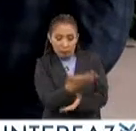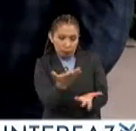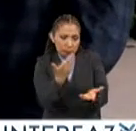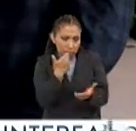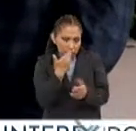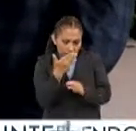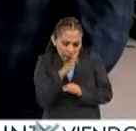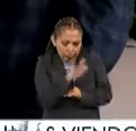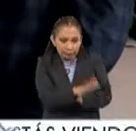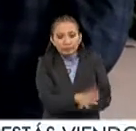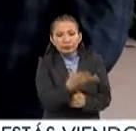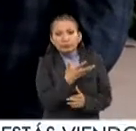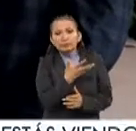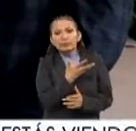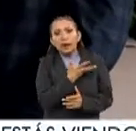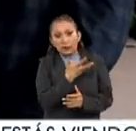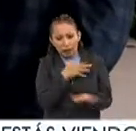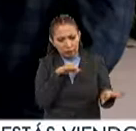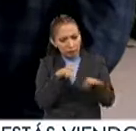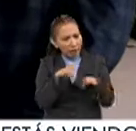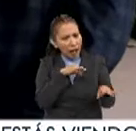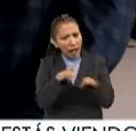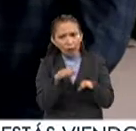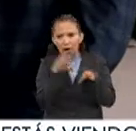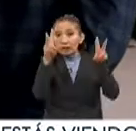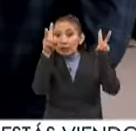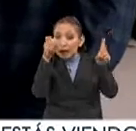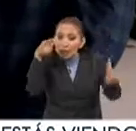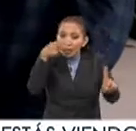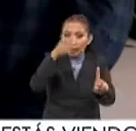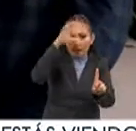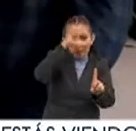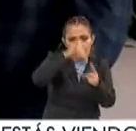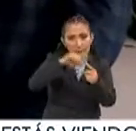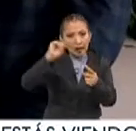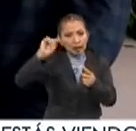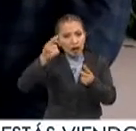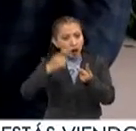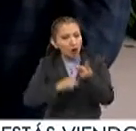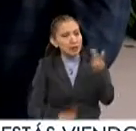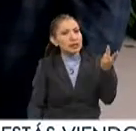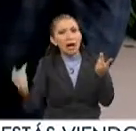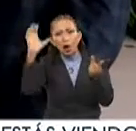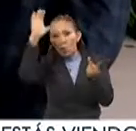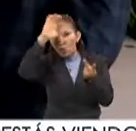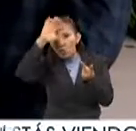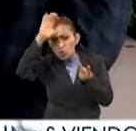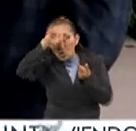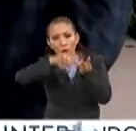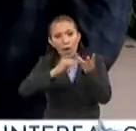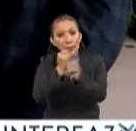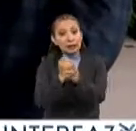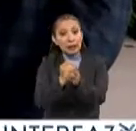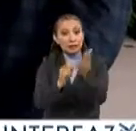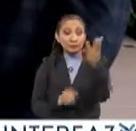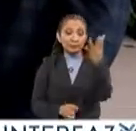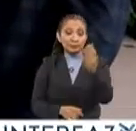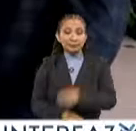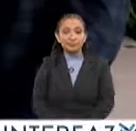de la palabra, se encuentra trabajando todo el tema de la ciencia, la tecnología, la cultura y la